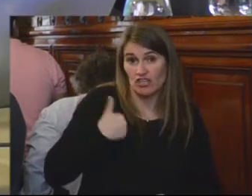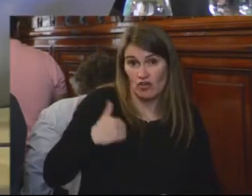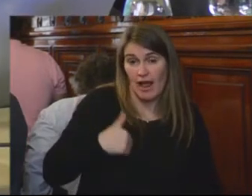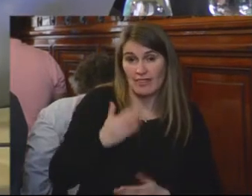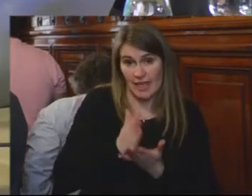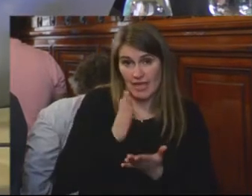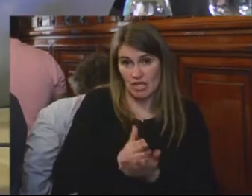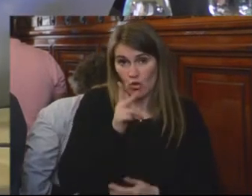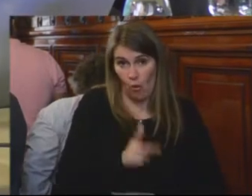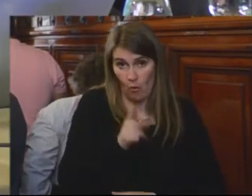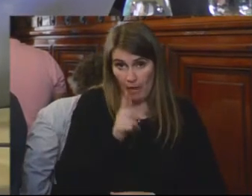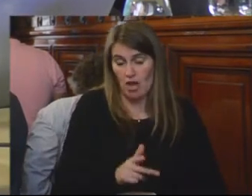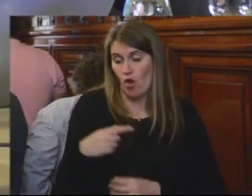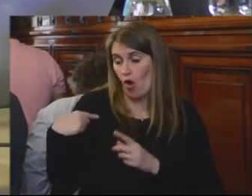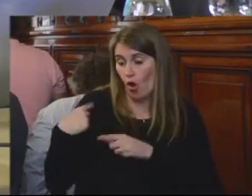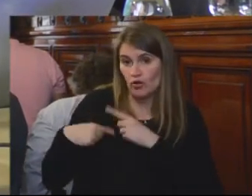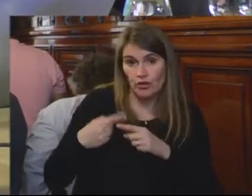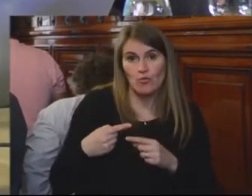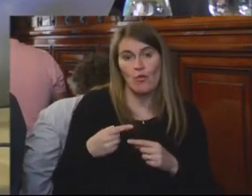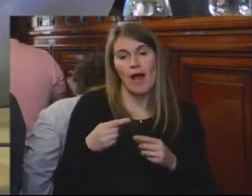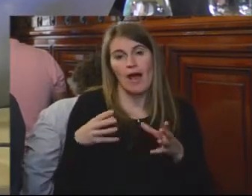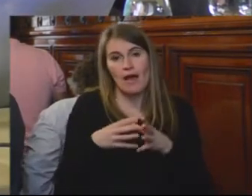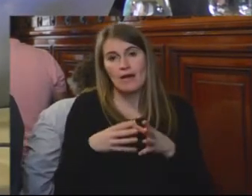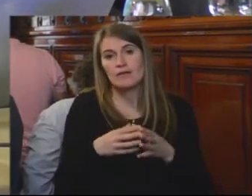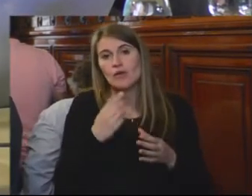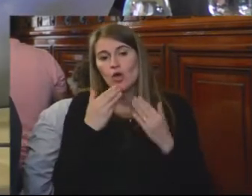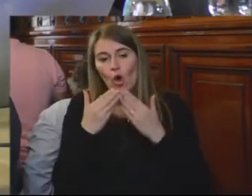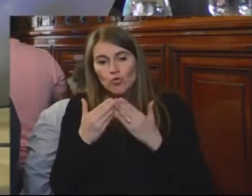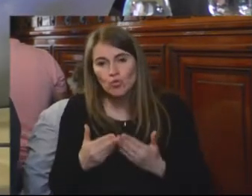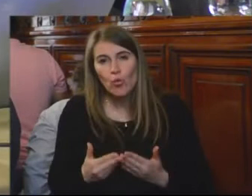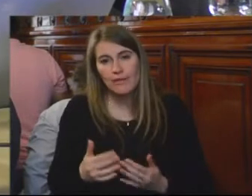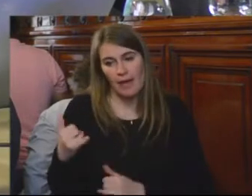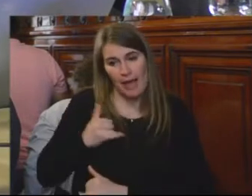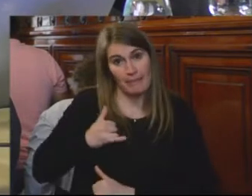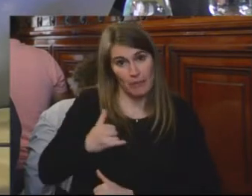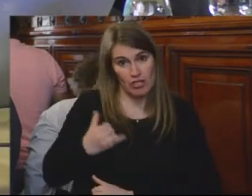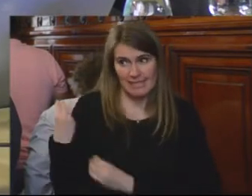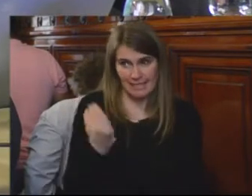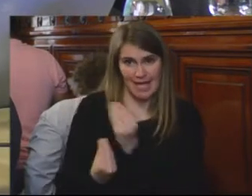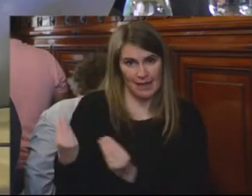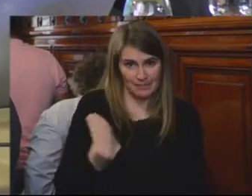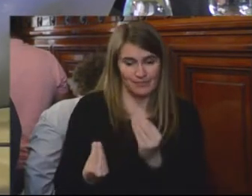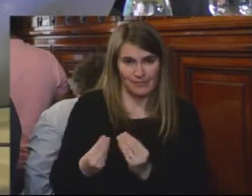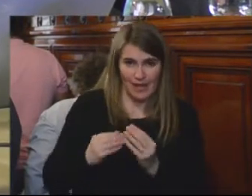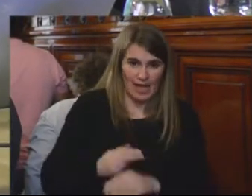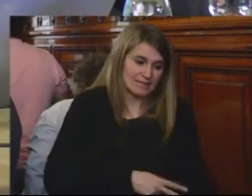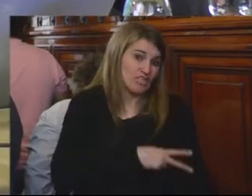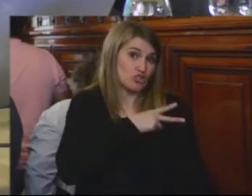continua de la política de consulta en materia de ascenso del personal militar y sobre el particular